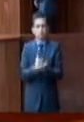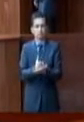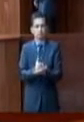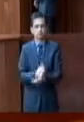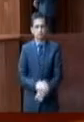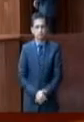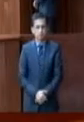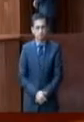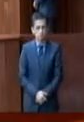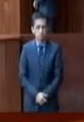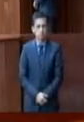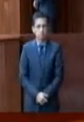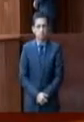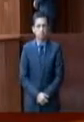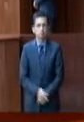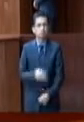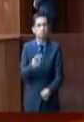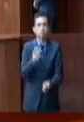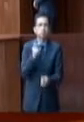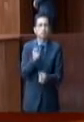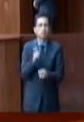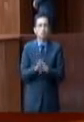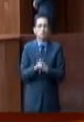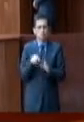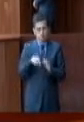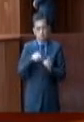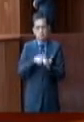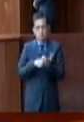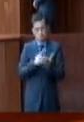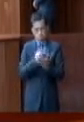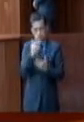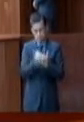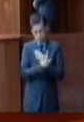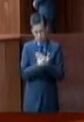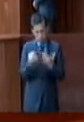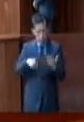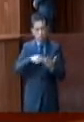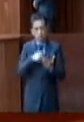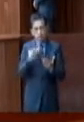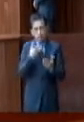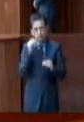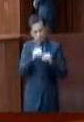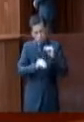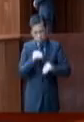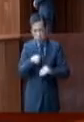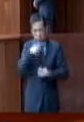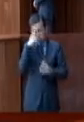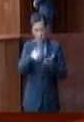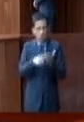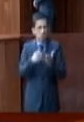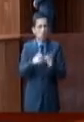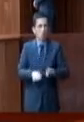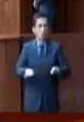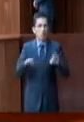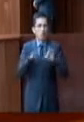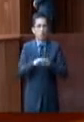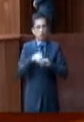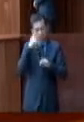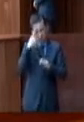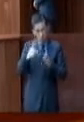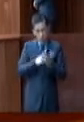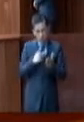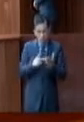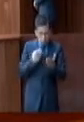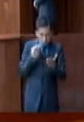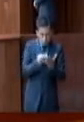ese es un ejercicio que se hace en el proyecto que me parece muy importante retomar porque estamos viendo en